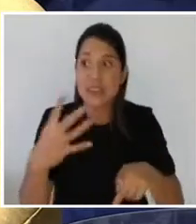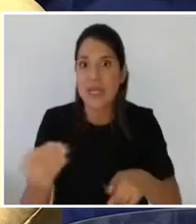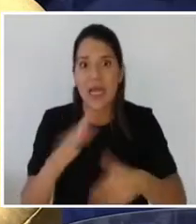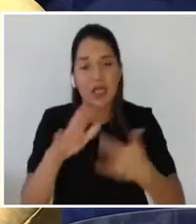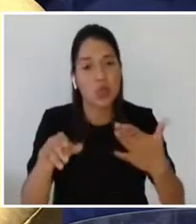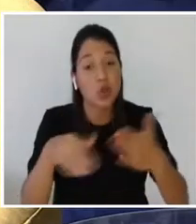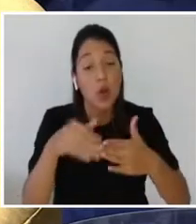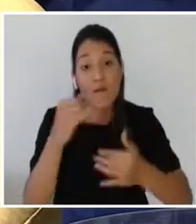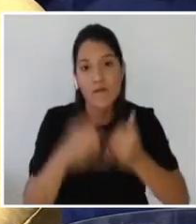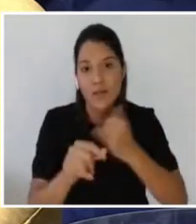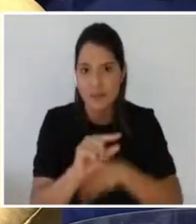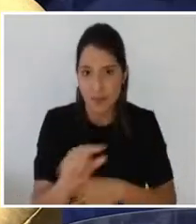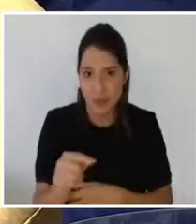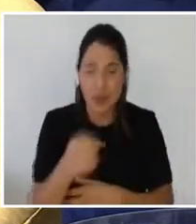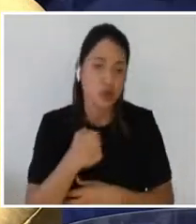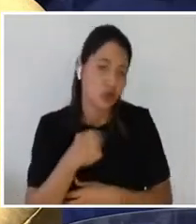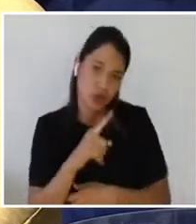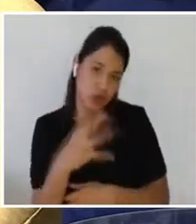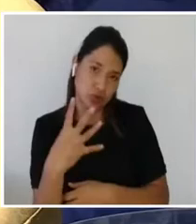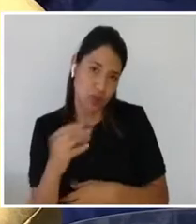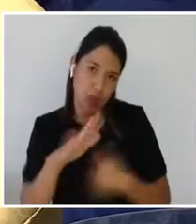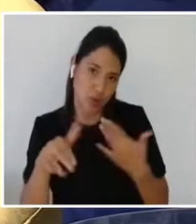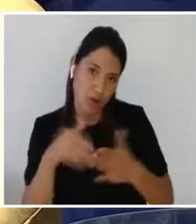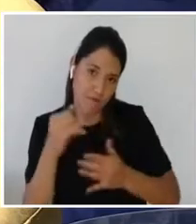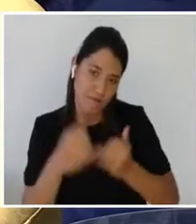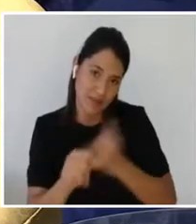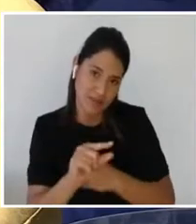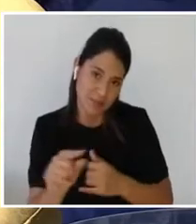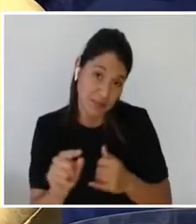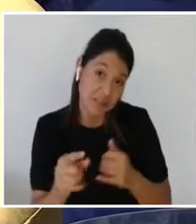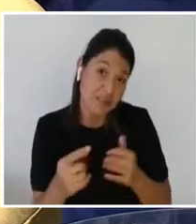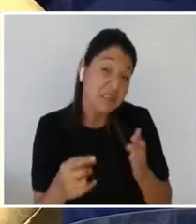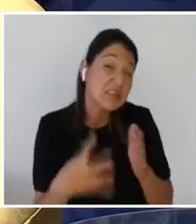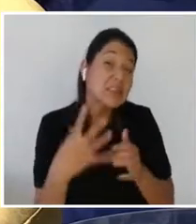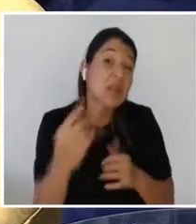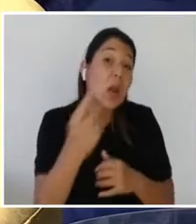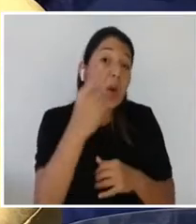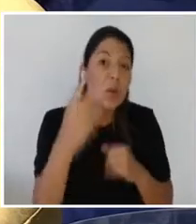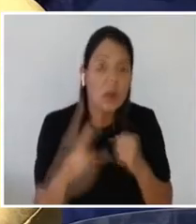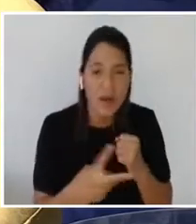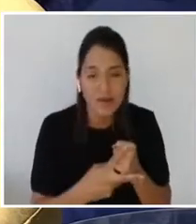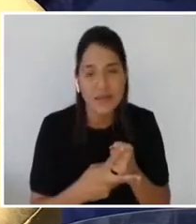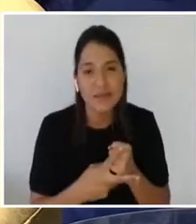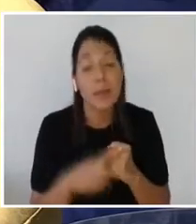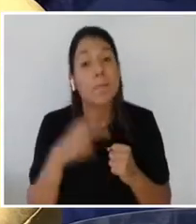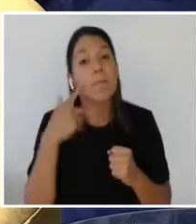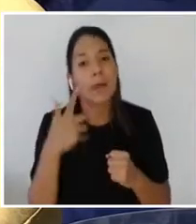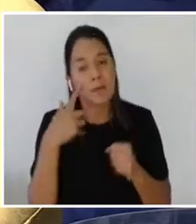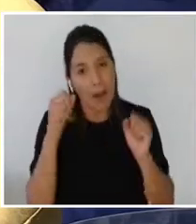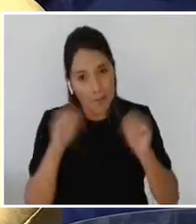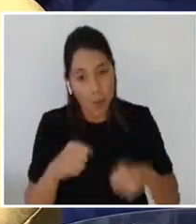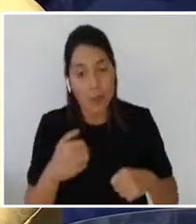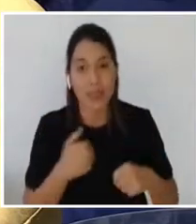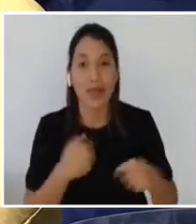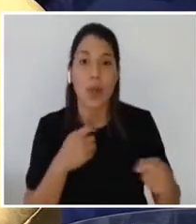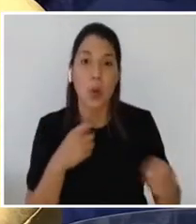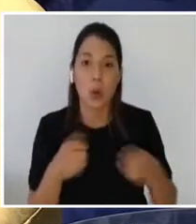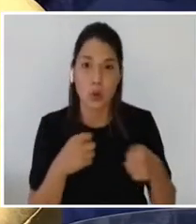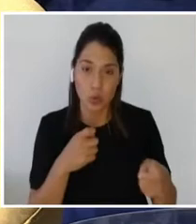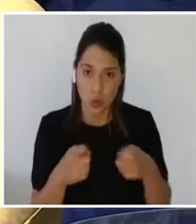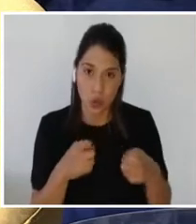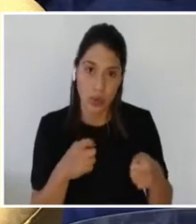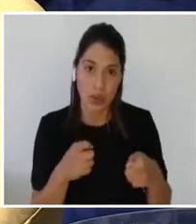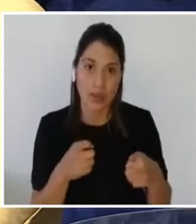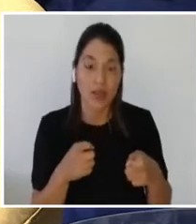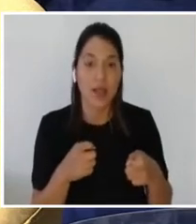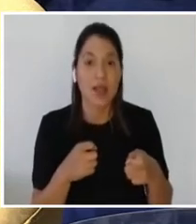mi caso, yo no salgo todos los fines de semana, salgo una vez ahí, ¿verdad? Para así llevar un control de las dos